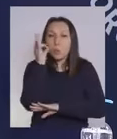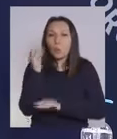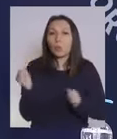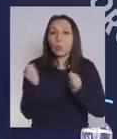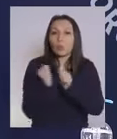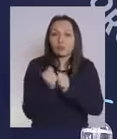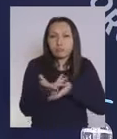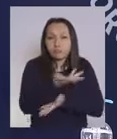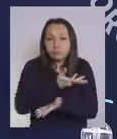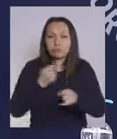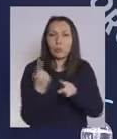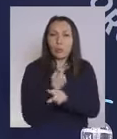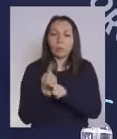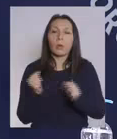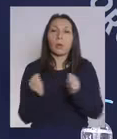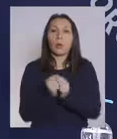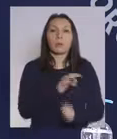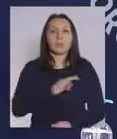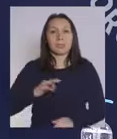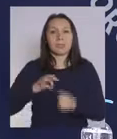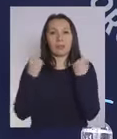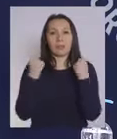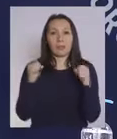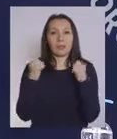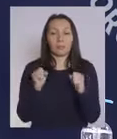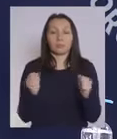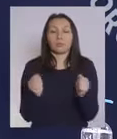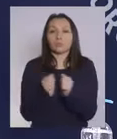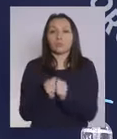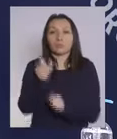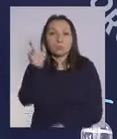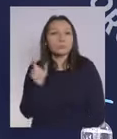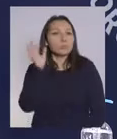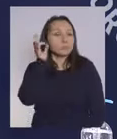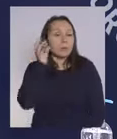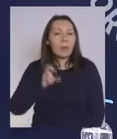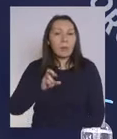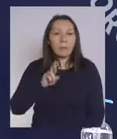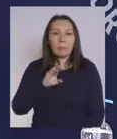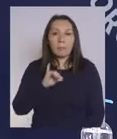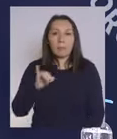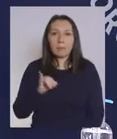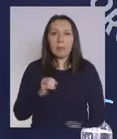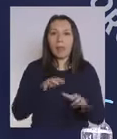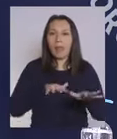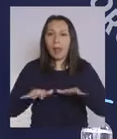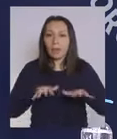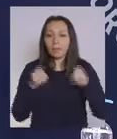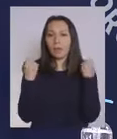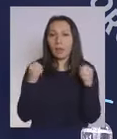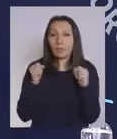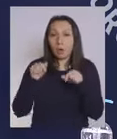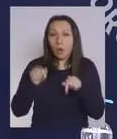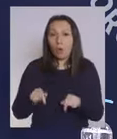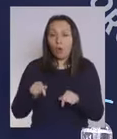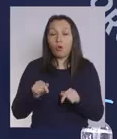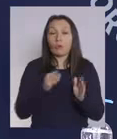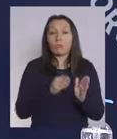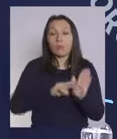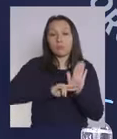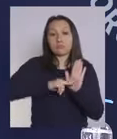reuniones, conversaciones con el Ministerio del Deporte, con la ministra Pérez, acerca de la actividad deportiva. Quiero decir que hoy día, en la etapa